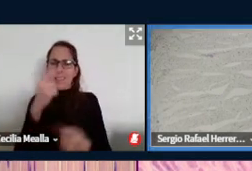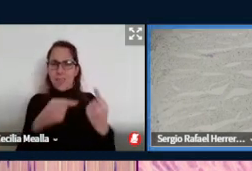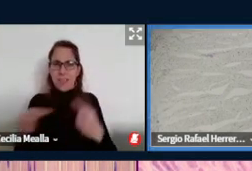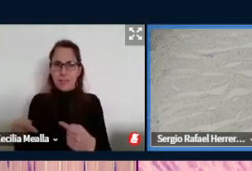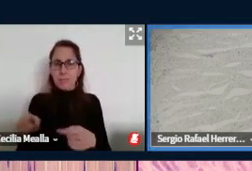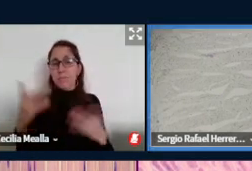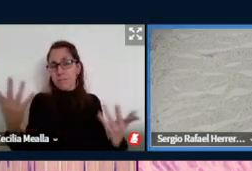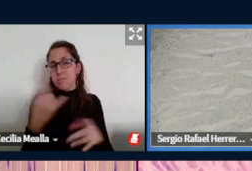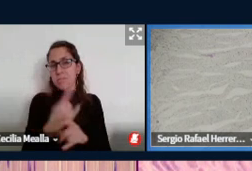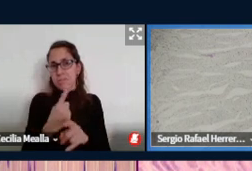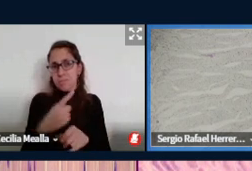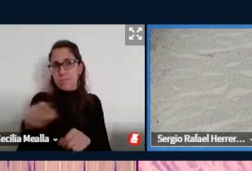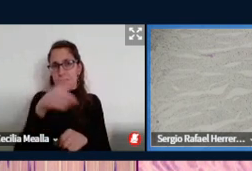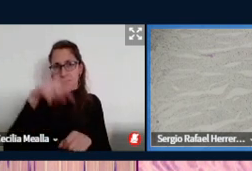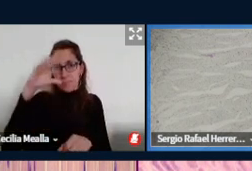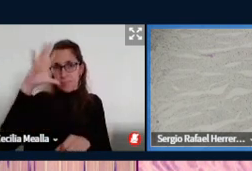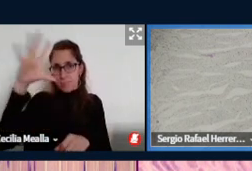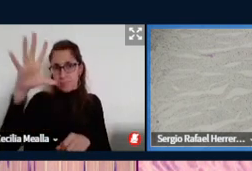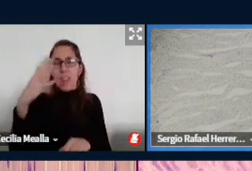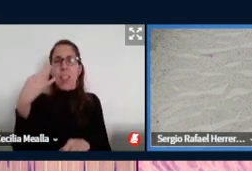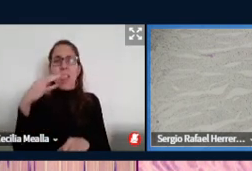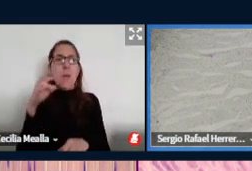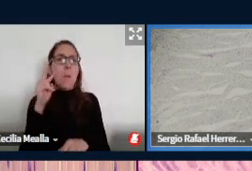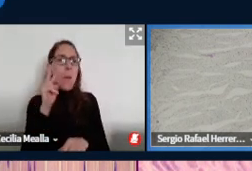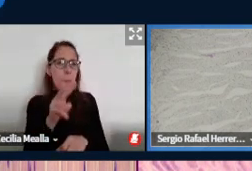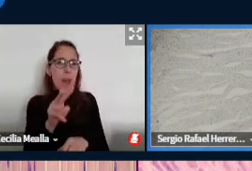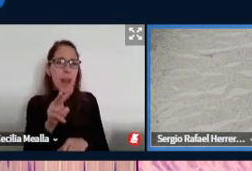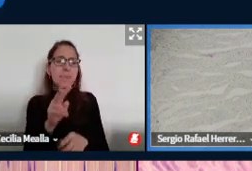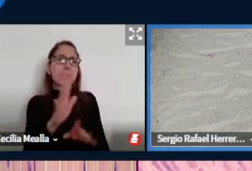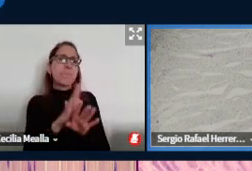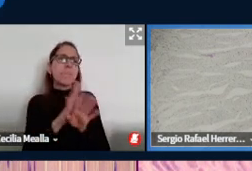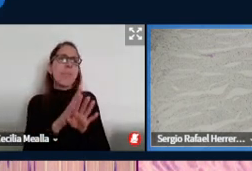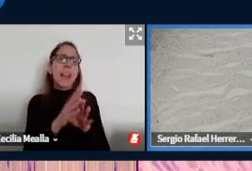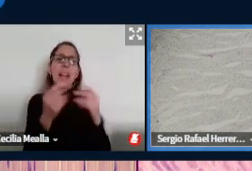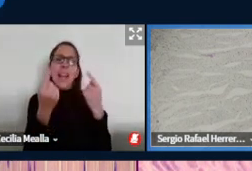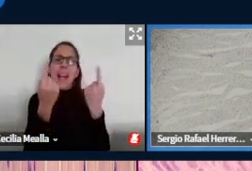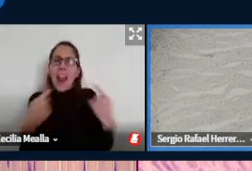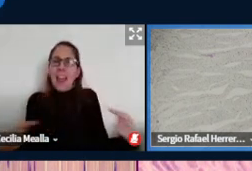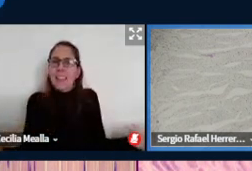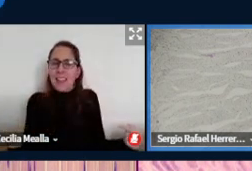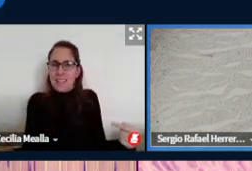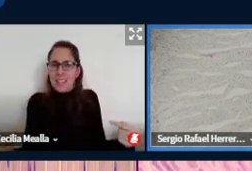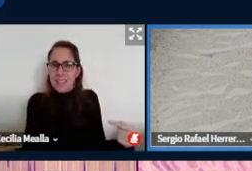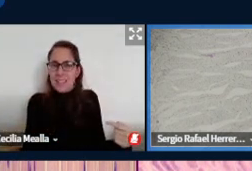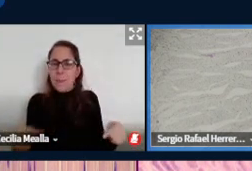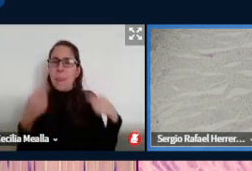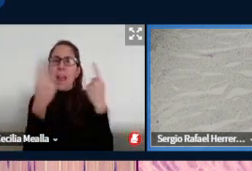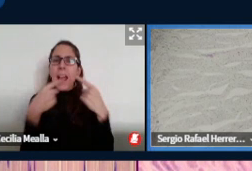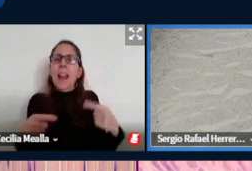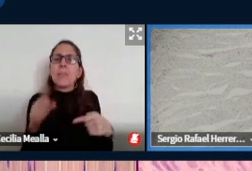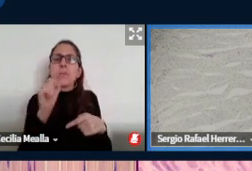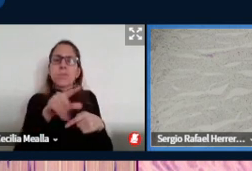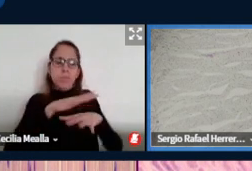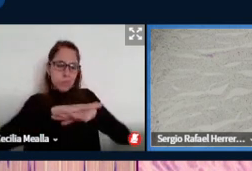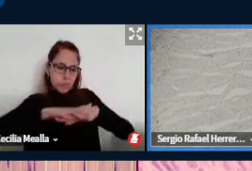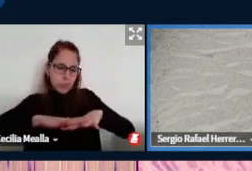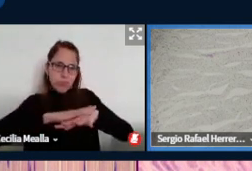Bueno, recuerden que teníamos que ver las características, primero, del tejido, si